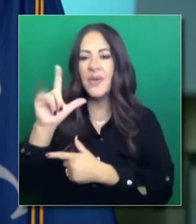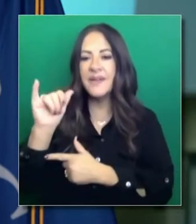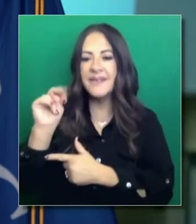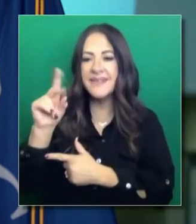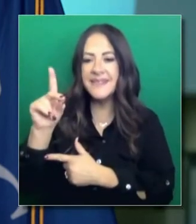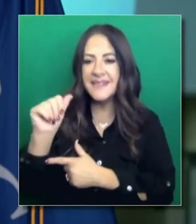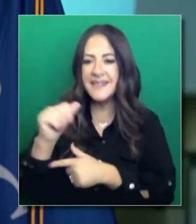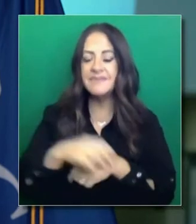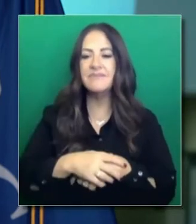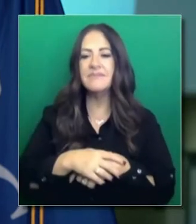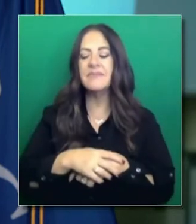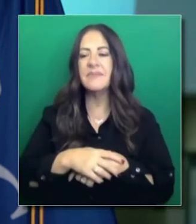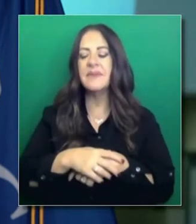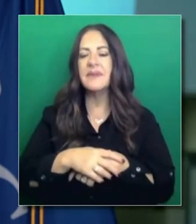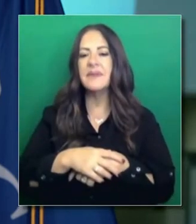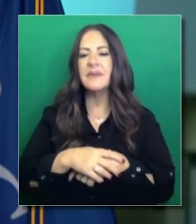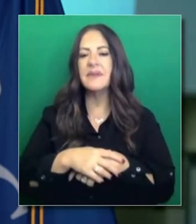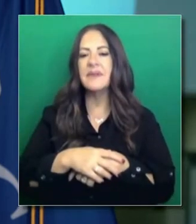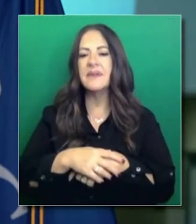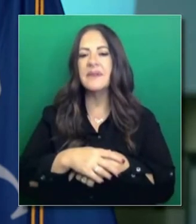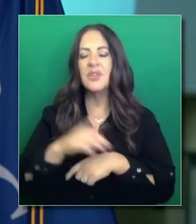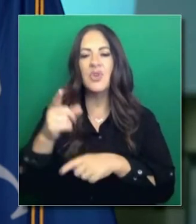palabras por